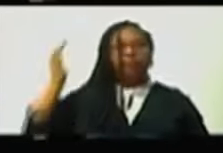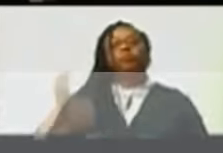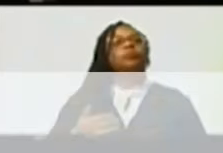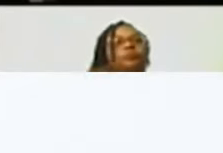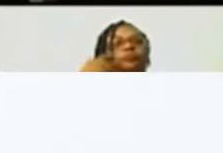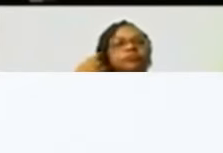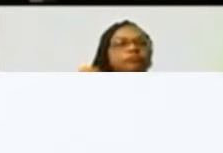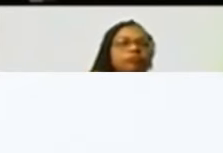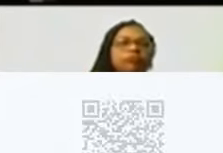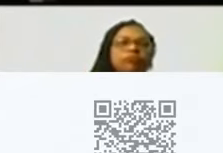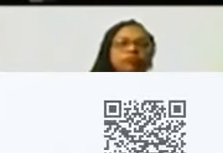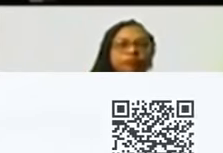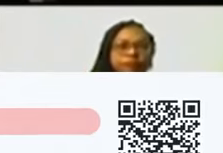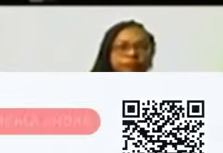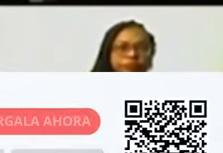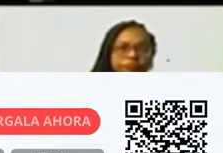que